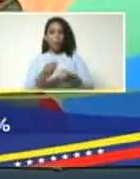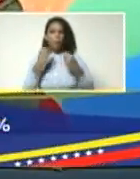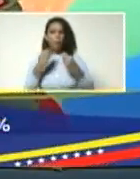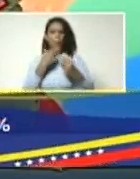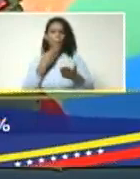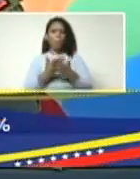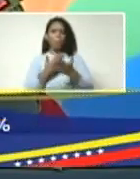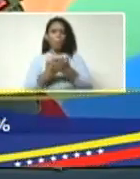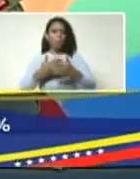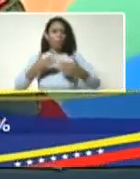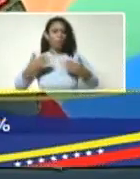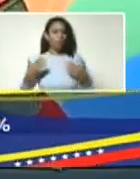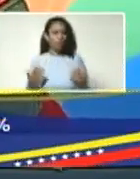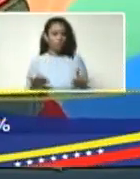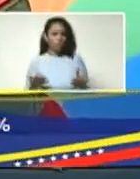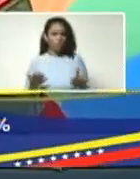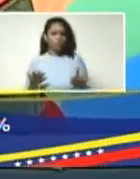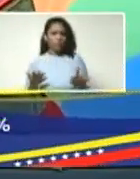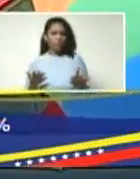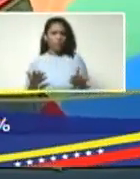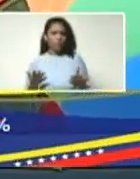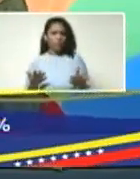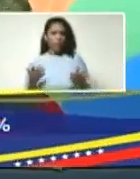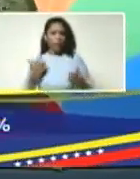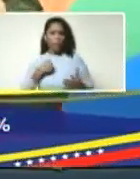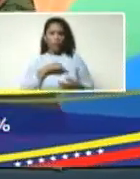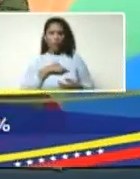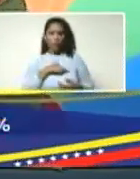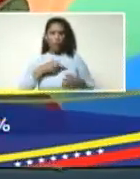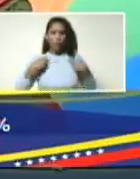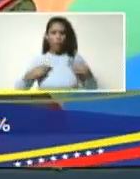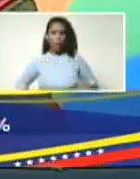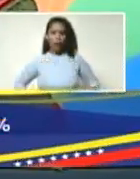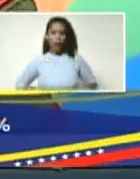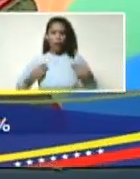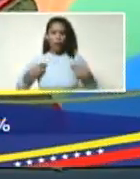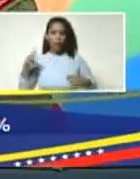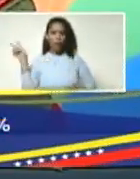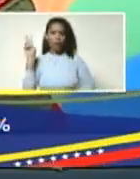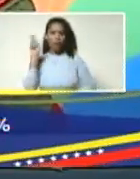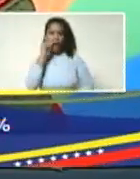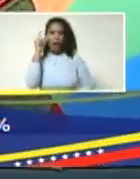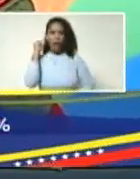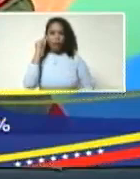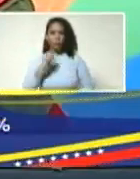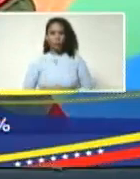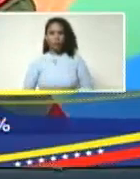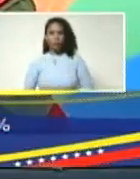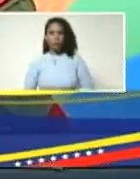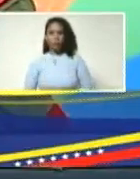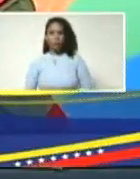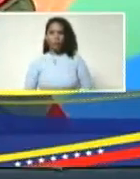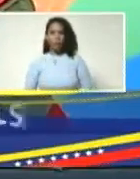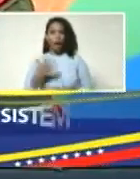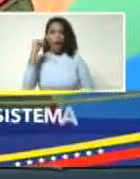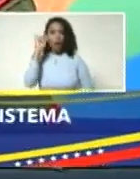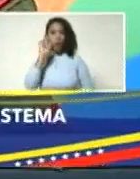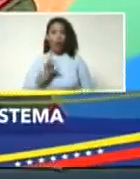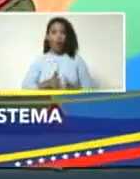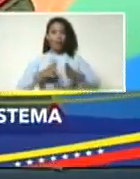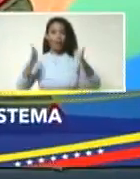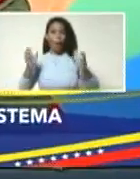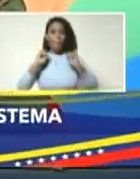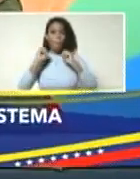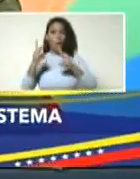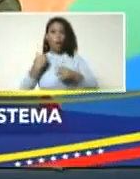propósito noble, un propósito útil para nosotros, para la humanidad, para los venezolanos, para las venezolanas. Tenemos una gran oportunidad en